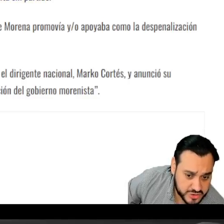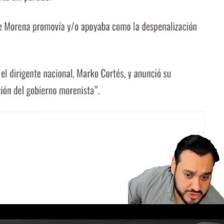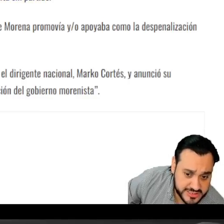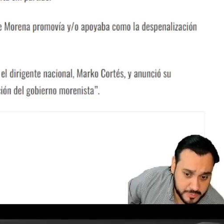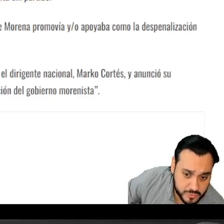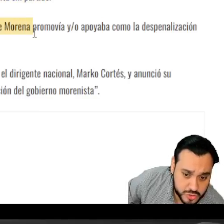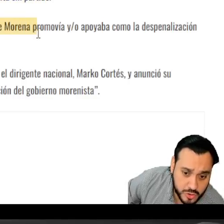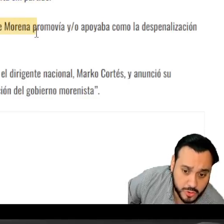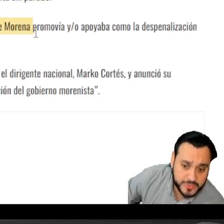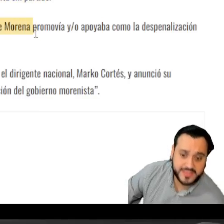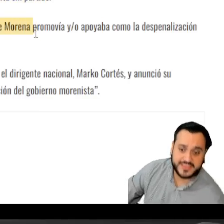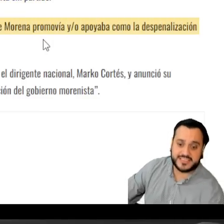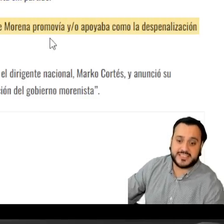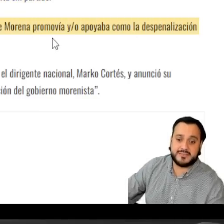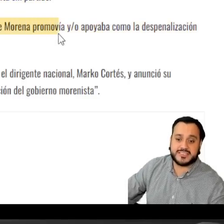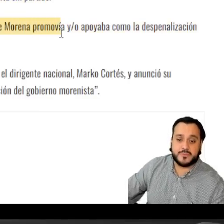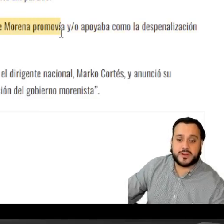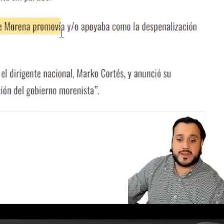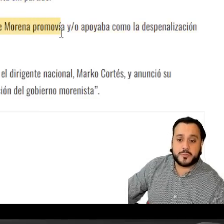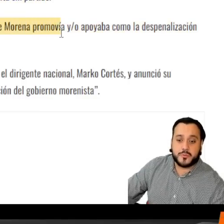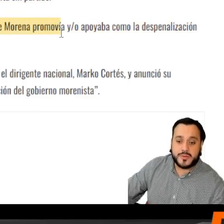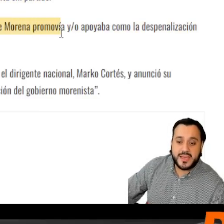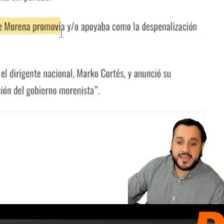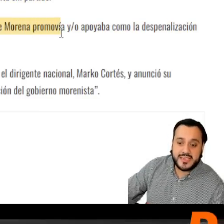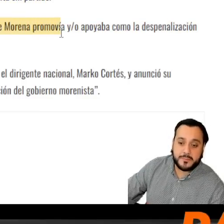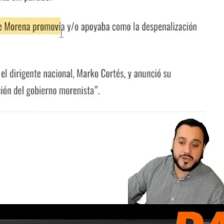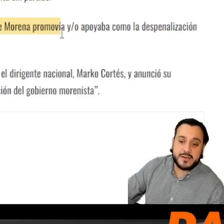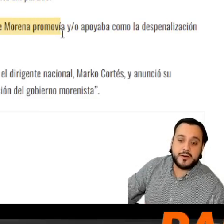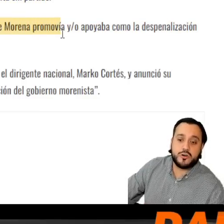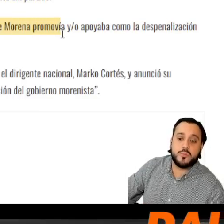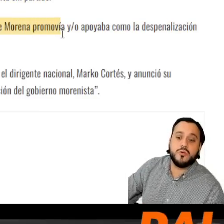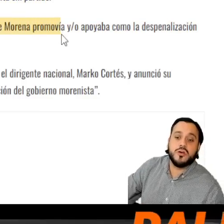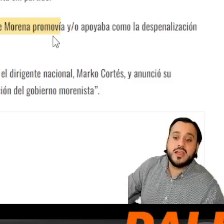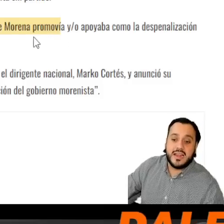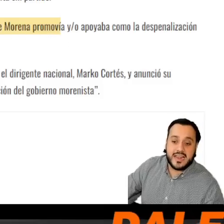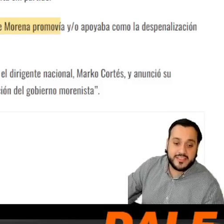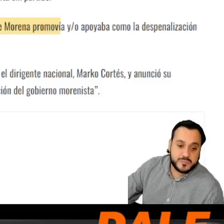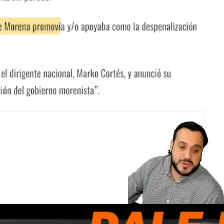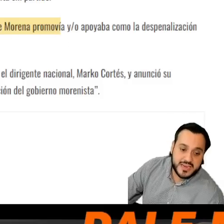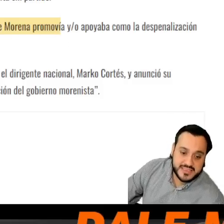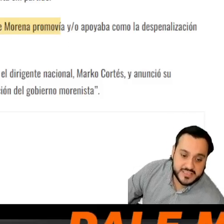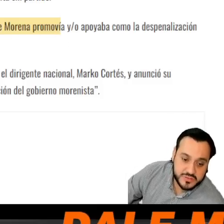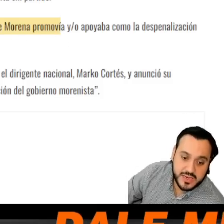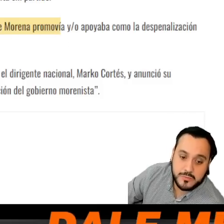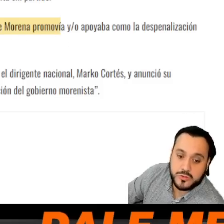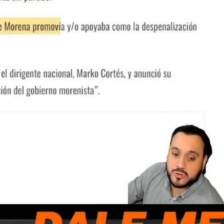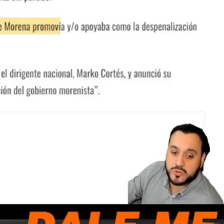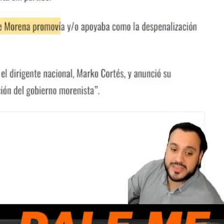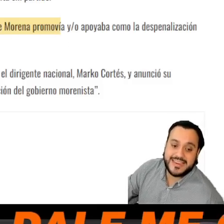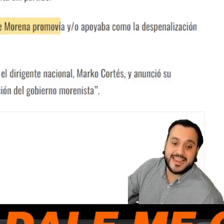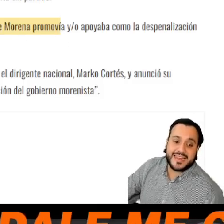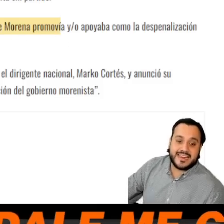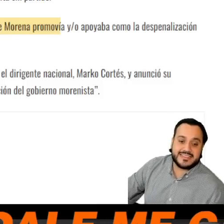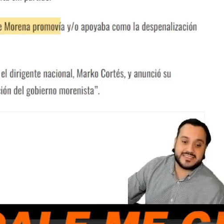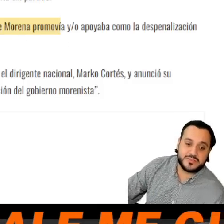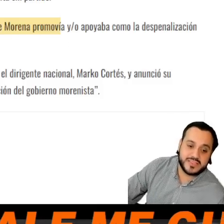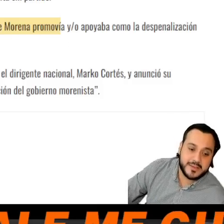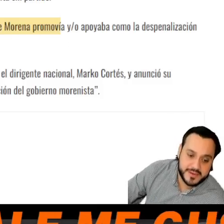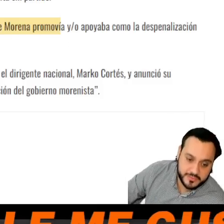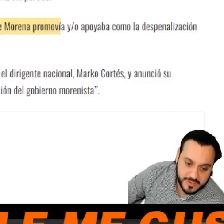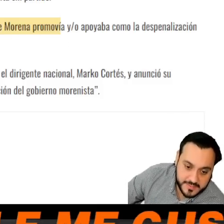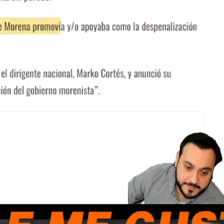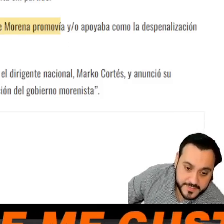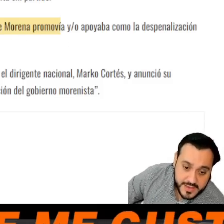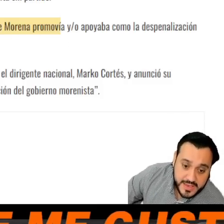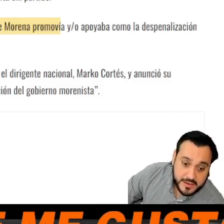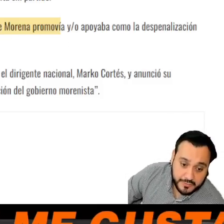varias ocasiones se pronunció en contra de iniciativas que morena promovía y apoyaba como la despenalización del aborto y la legalización de la